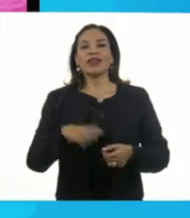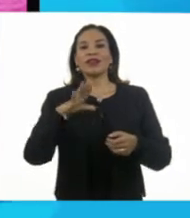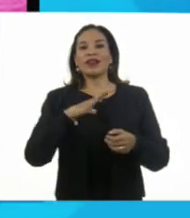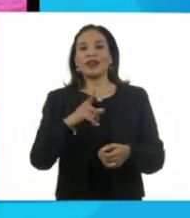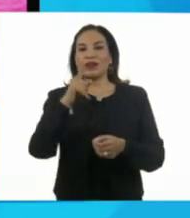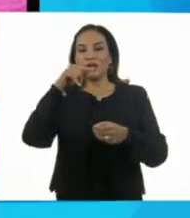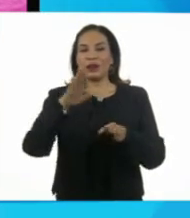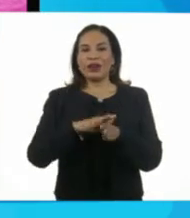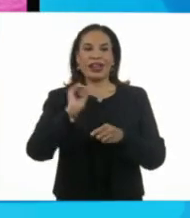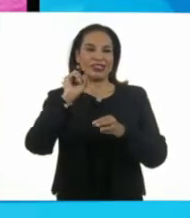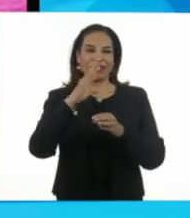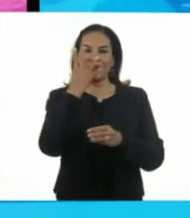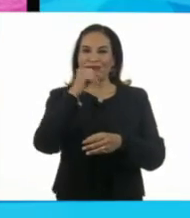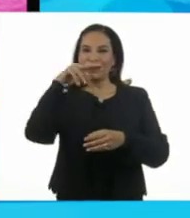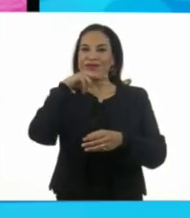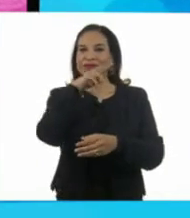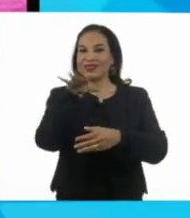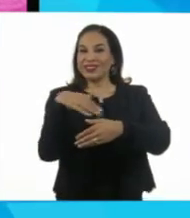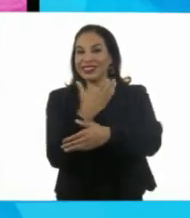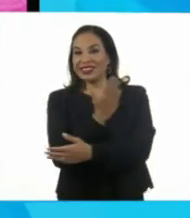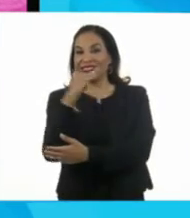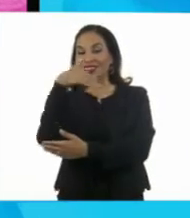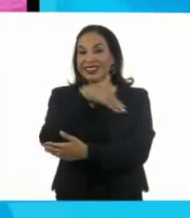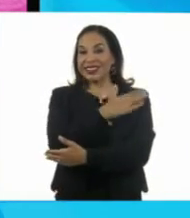una pícara serpiente,